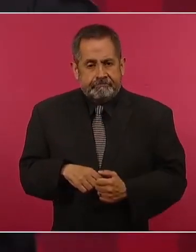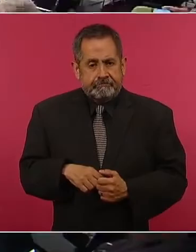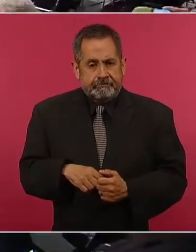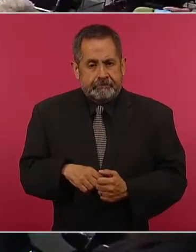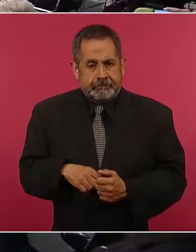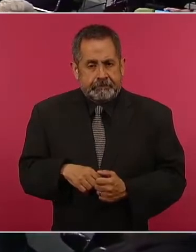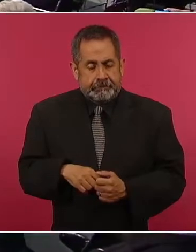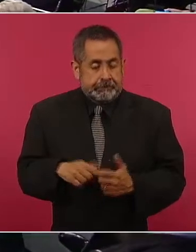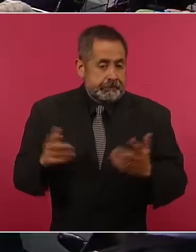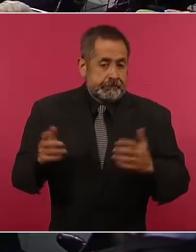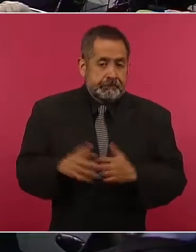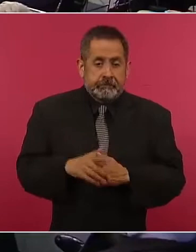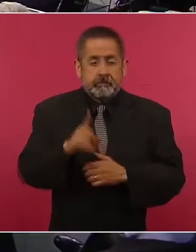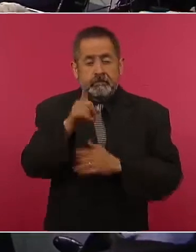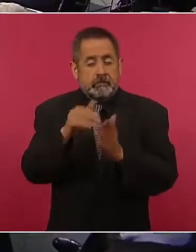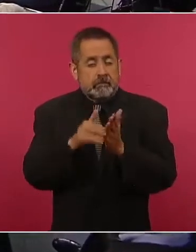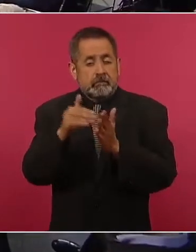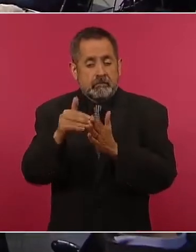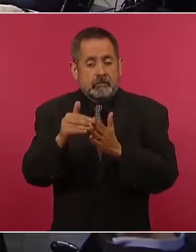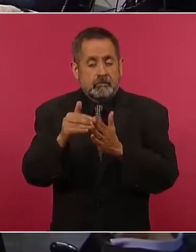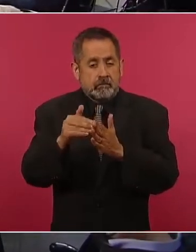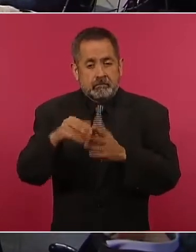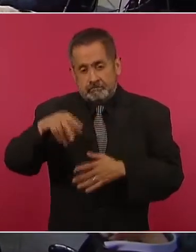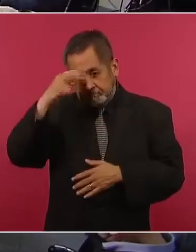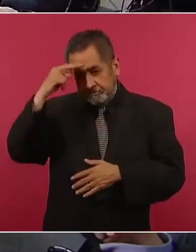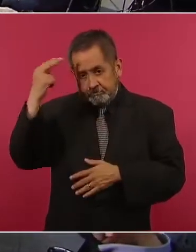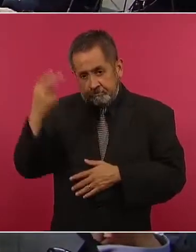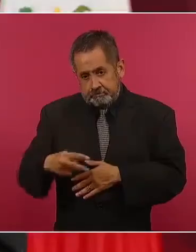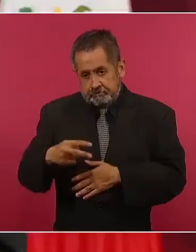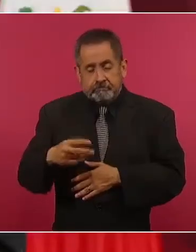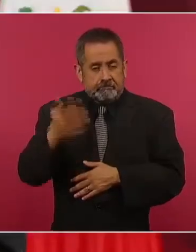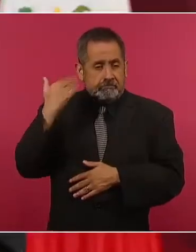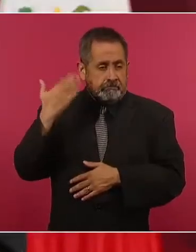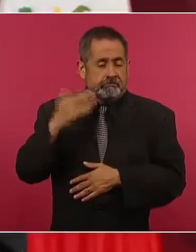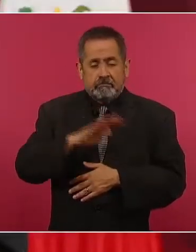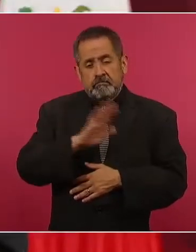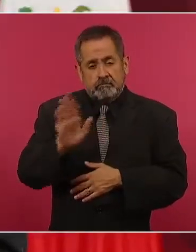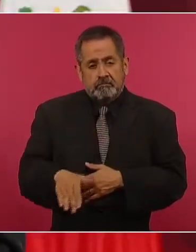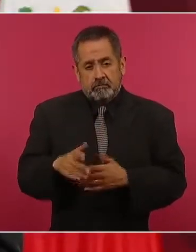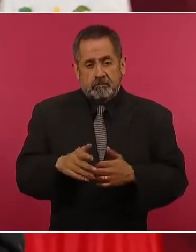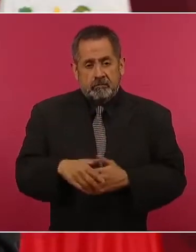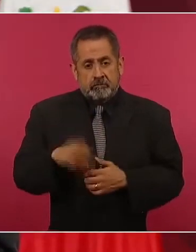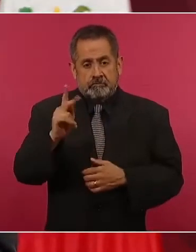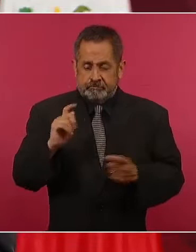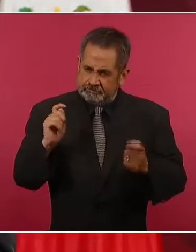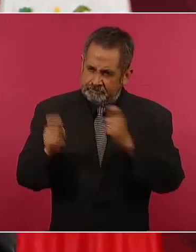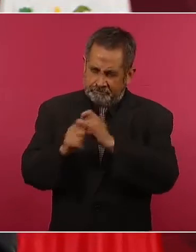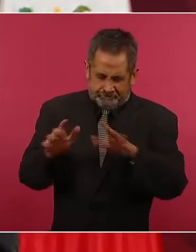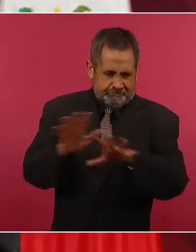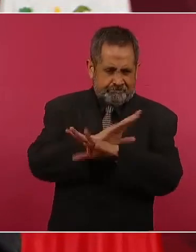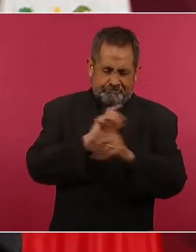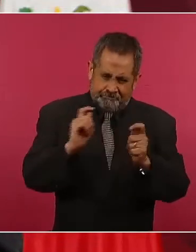Bueno, 1 millón de mexicanos que perdieron la vida, pero se transformó el